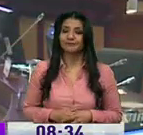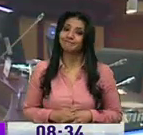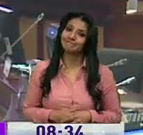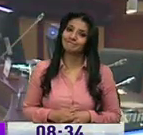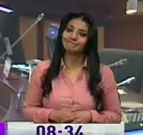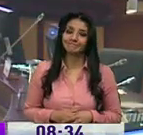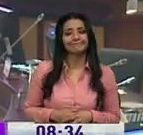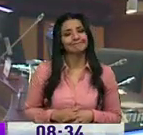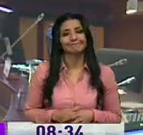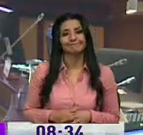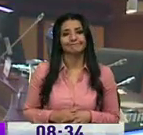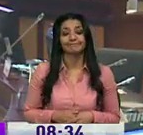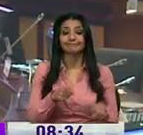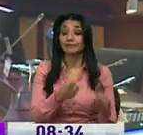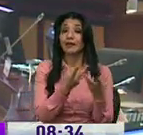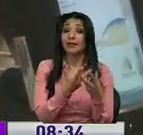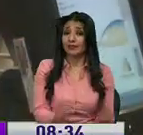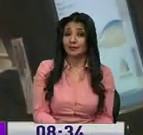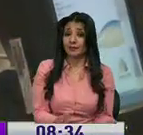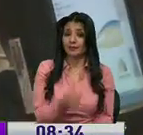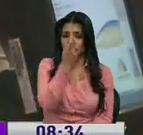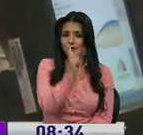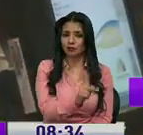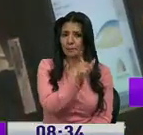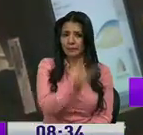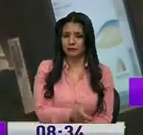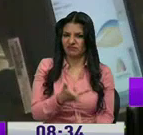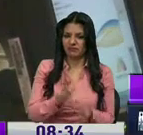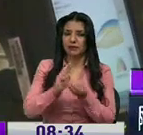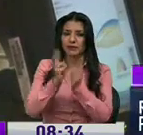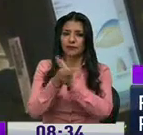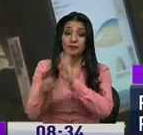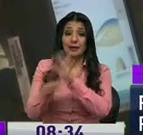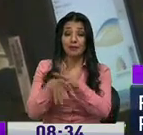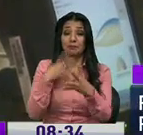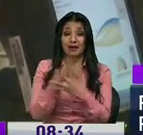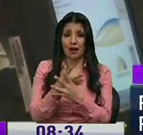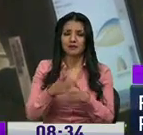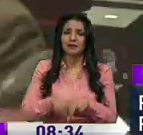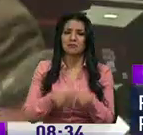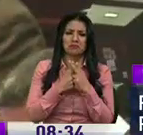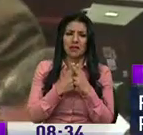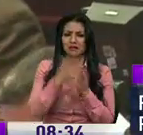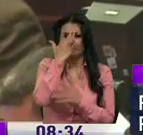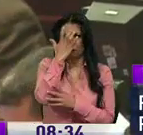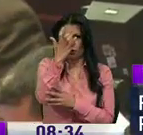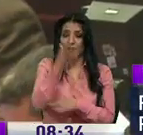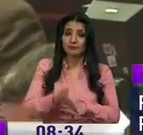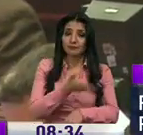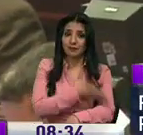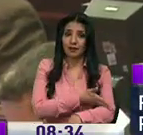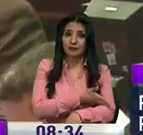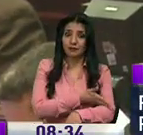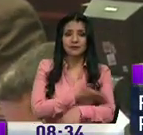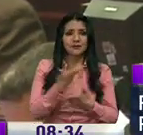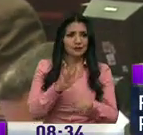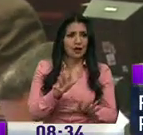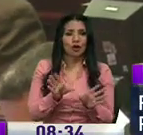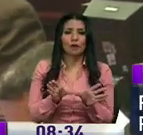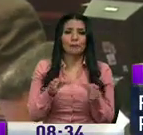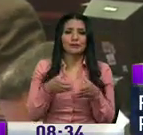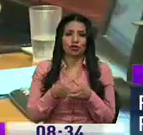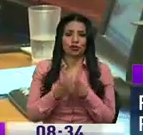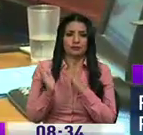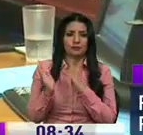La incorporación del delito de desaparición involuntaria a las reformas del COIP parte, entre otros análisis y debates, del trabajo que realizó la